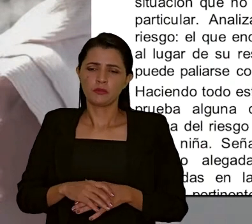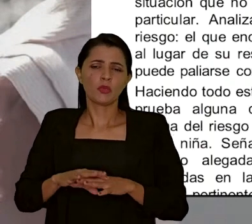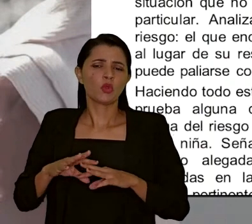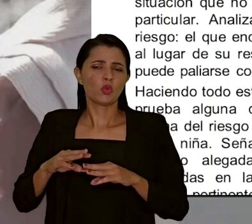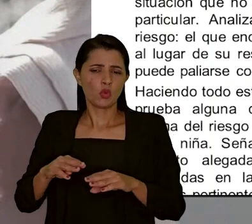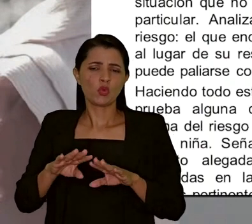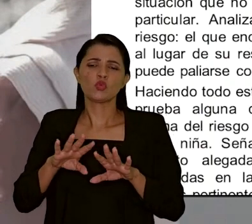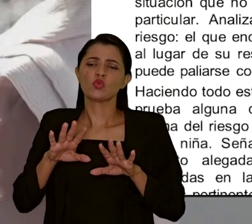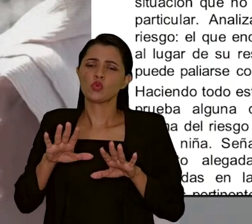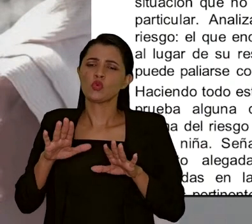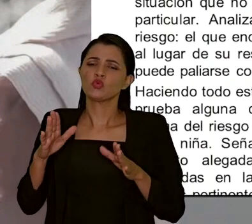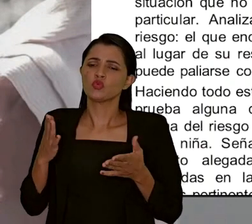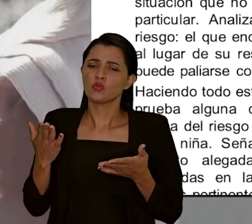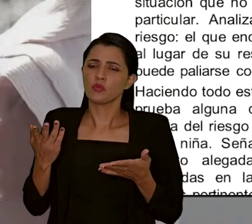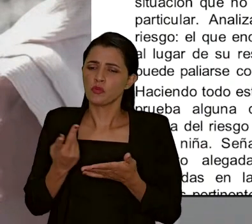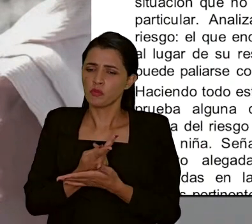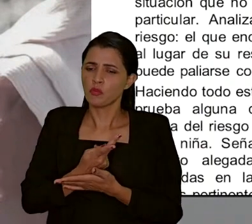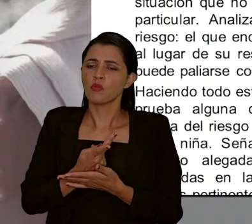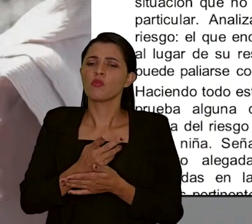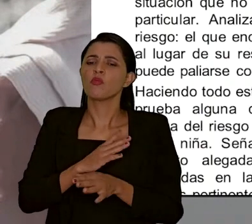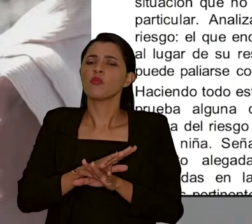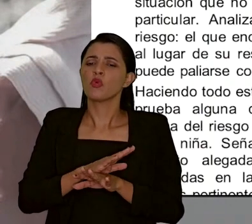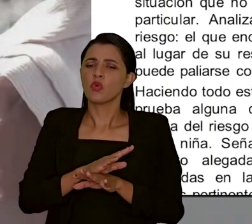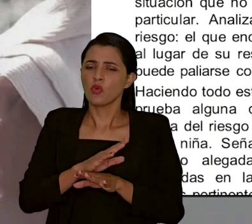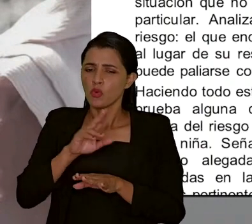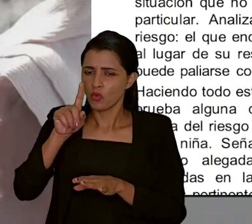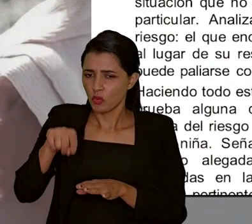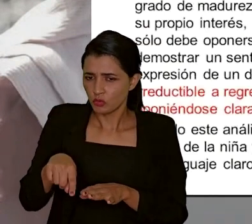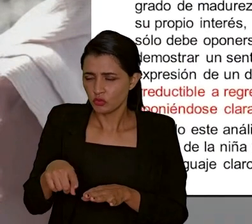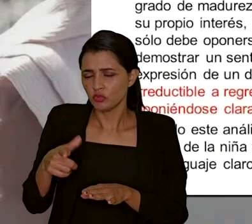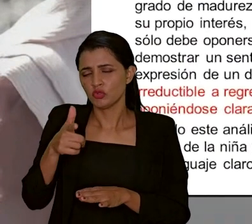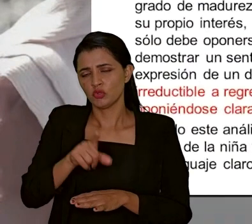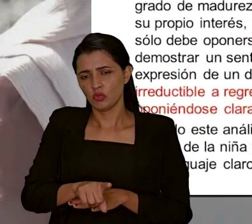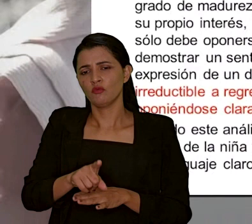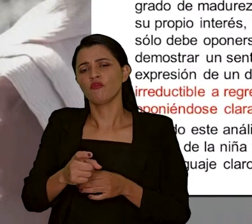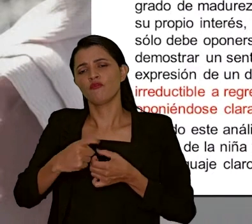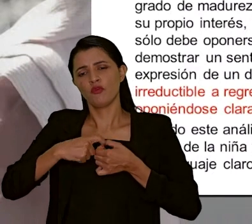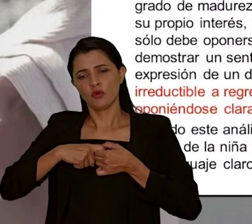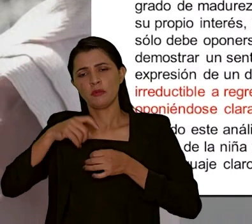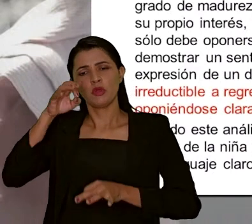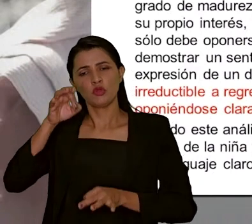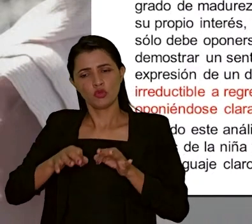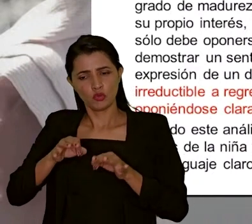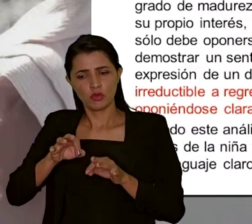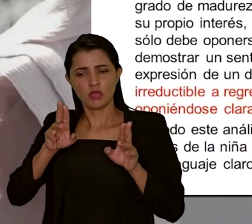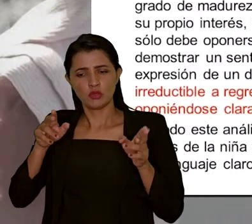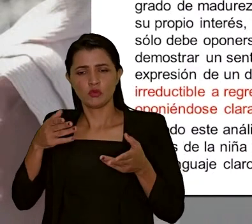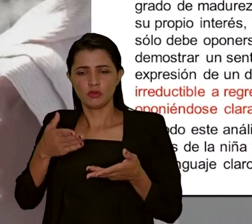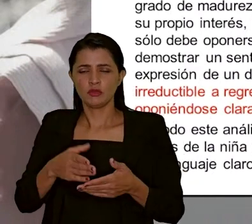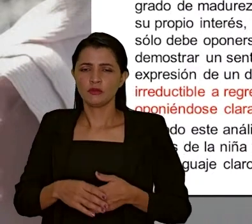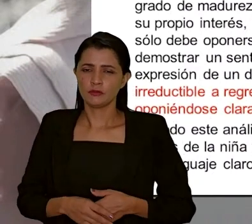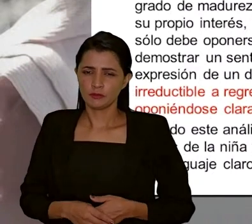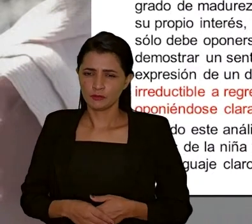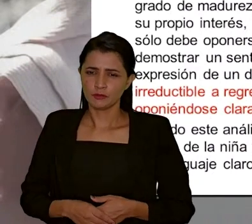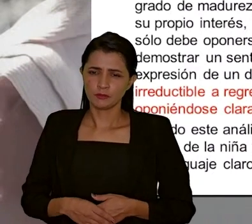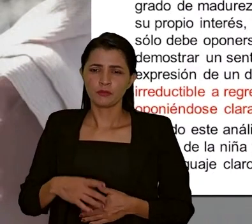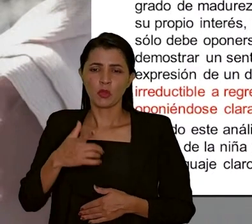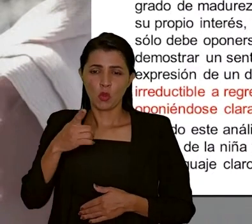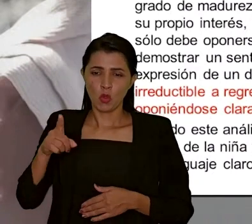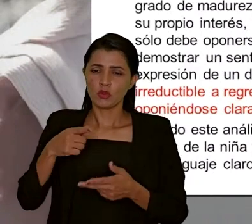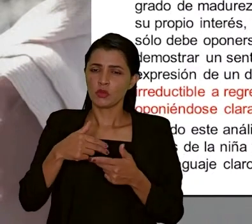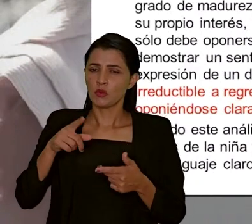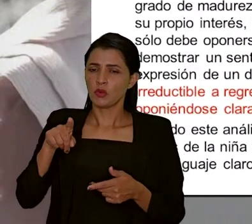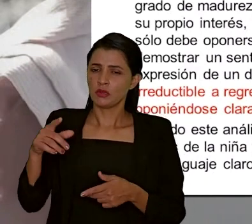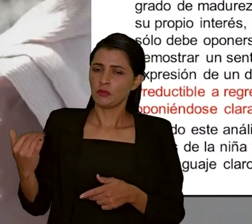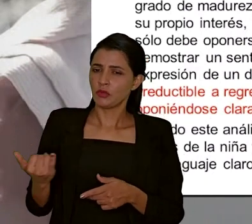más, dice, yo no soy el juez para tratar las cuestiones. Otra cuestión importante es la oposición del niño. El